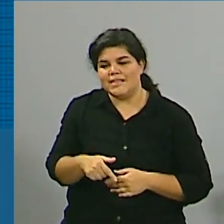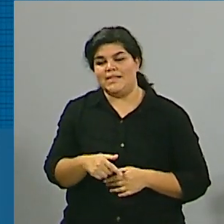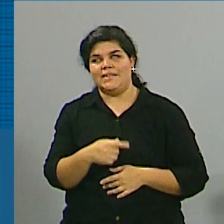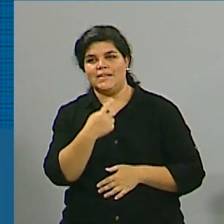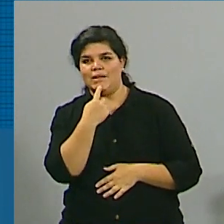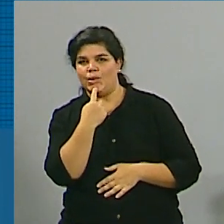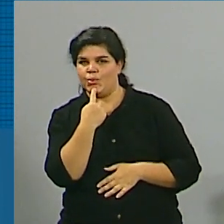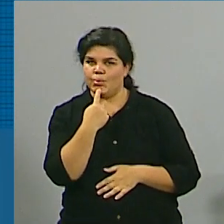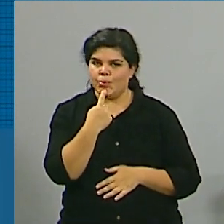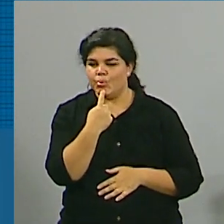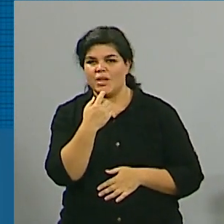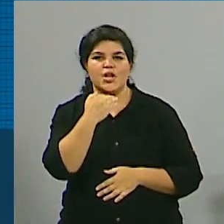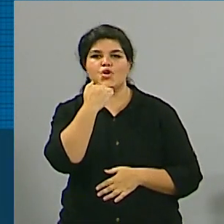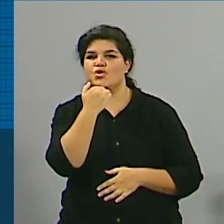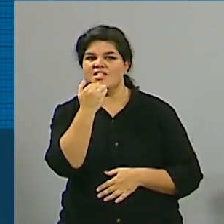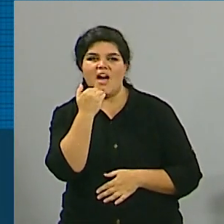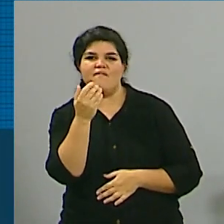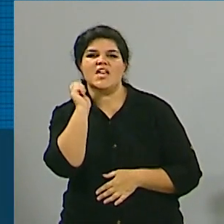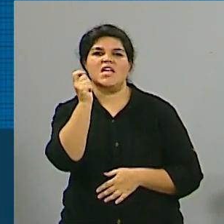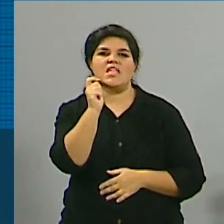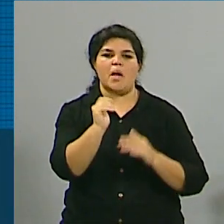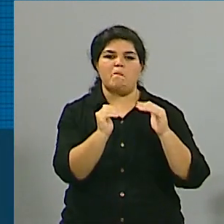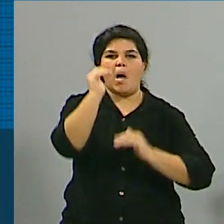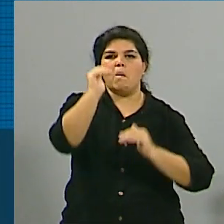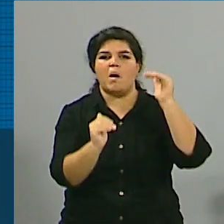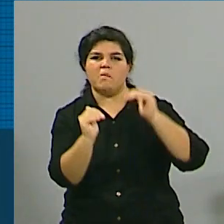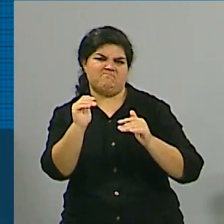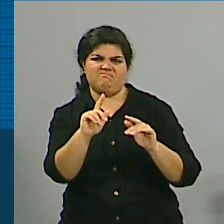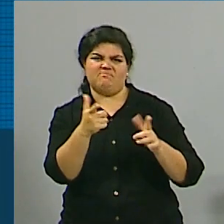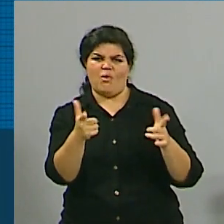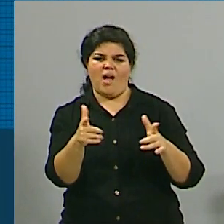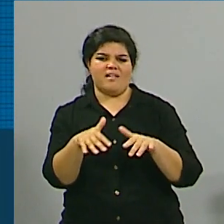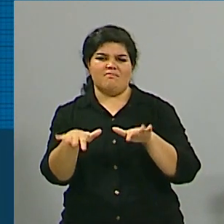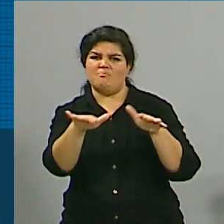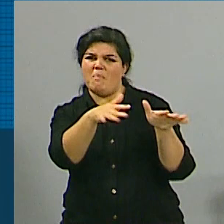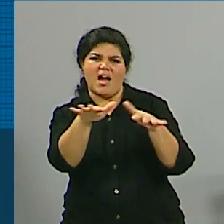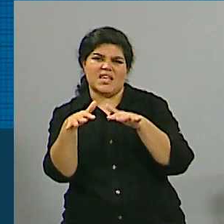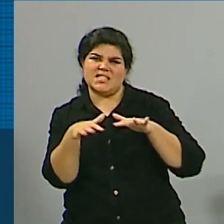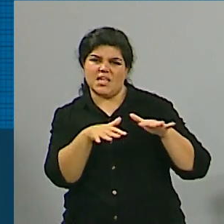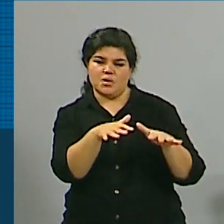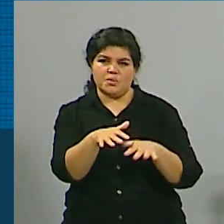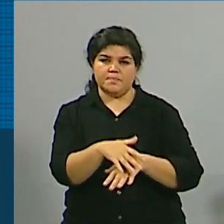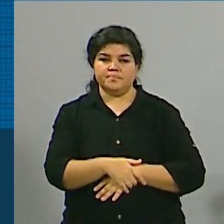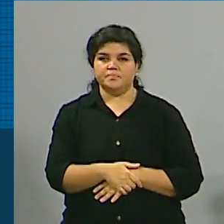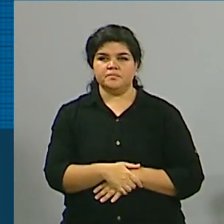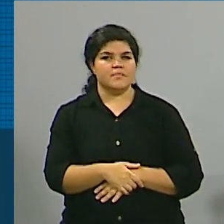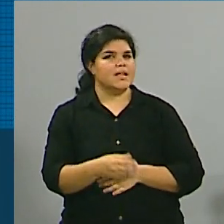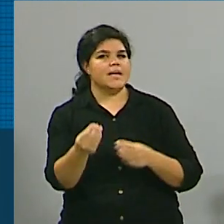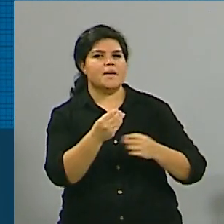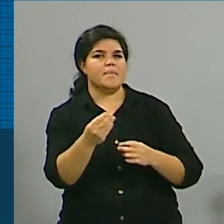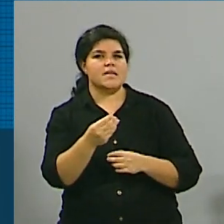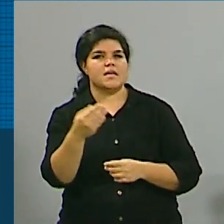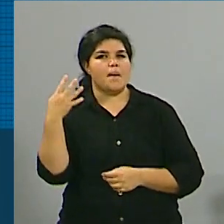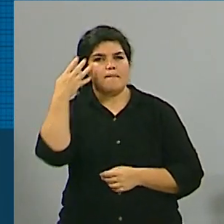representarse la institucionalidad política de acá al 10 de diciembre que asuma el nuevo presidente. Facundo, ¿qué ha pasado con Milei? Porque hubo una época